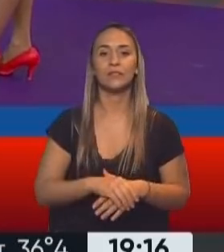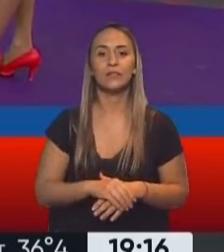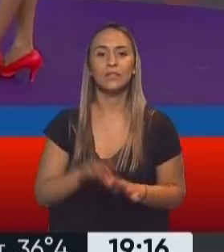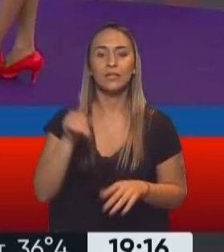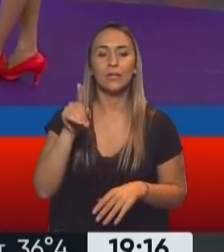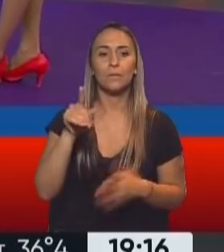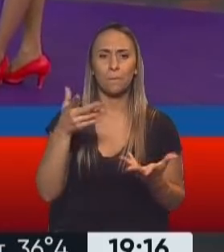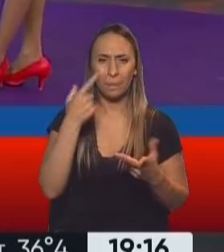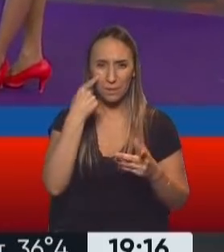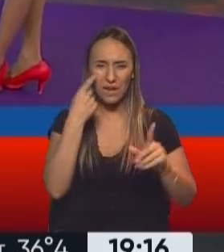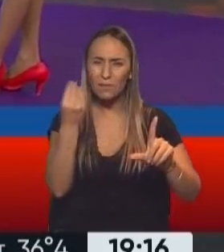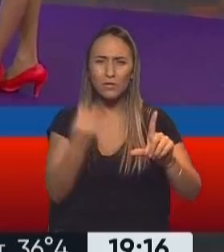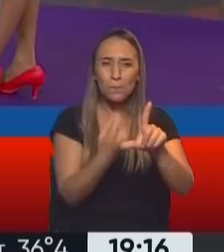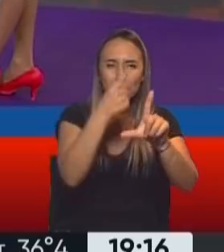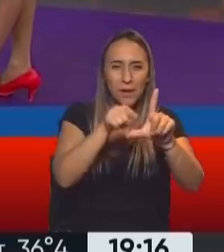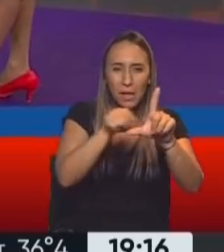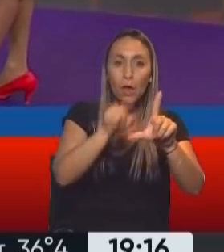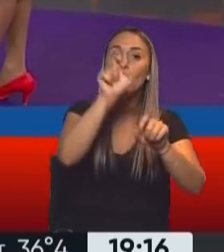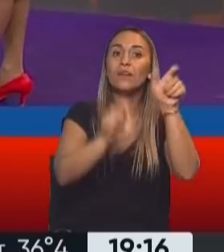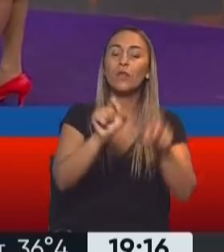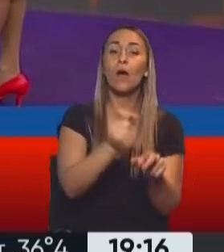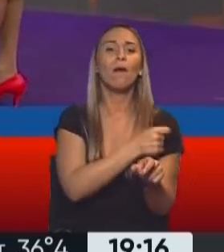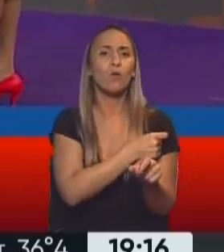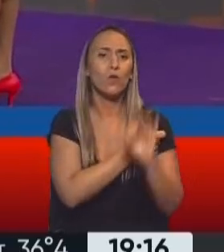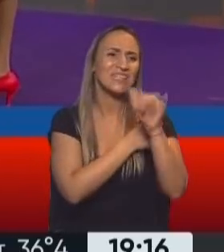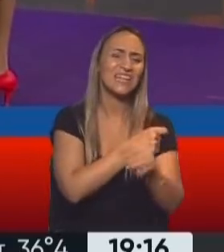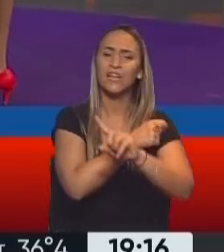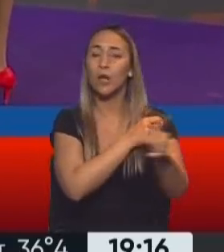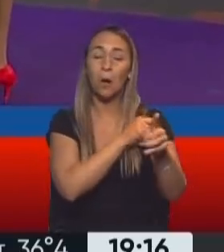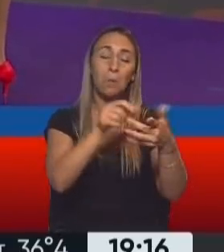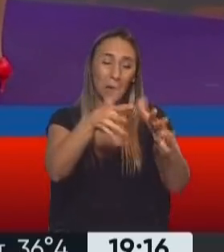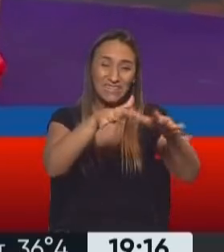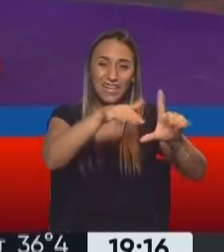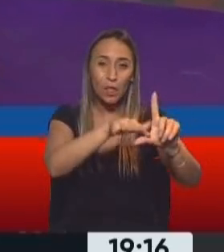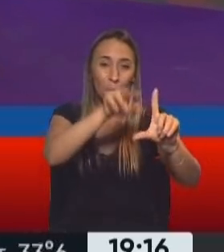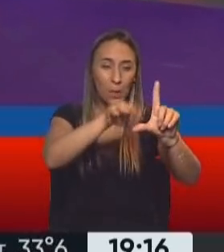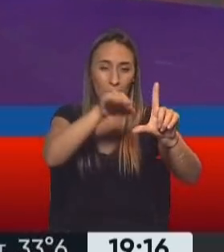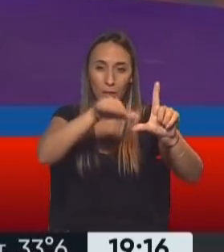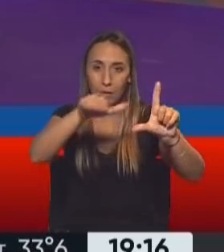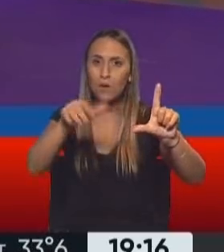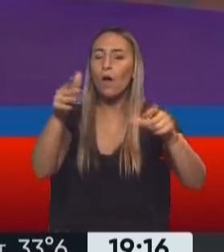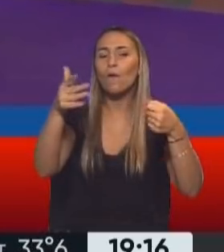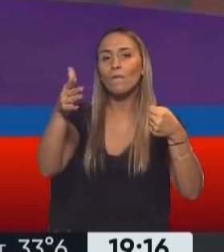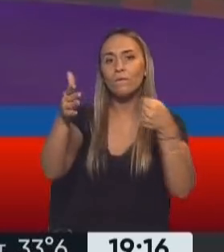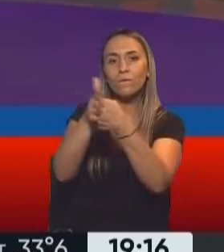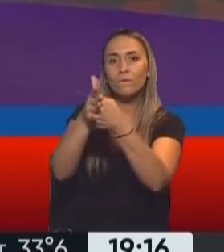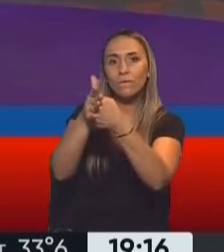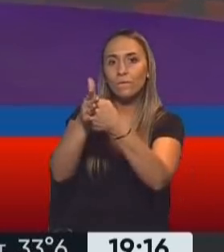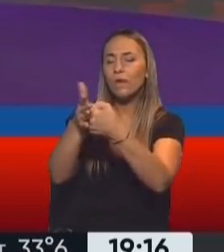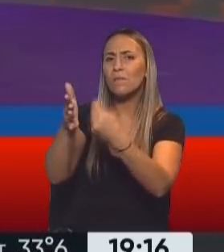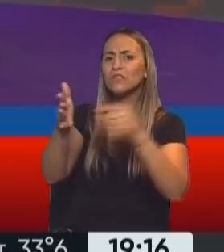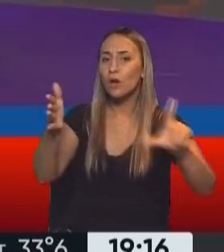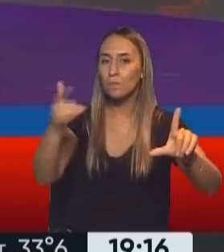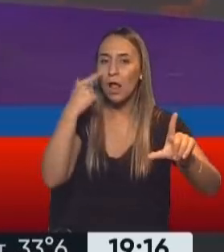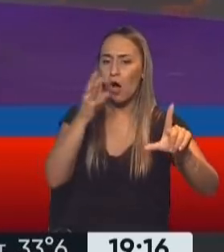principio. Fíjense, al principio no vacunados y vacunados venían más o menos bien, pero fíjense allá al final. ¿Sí?